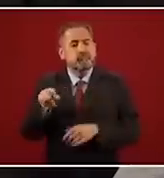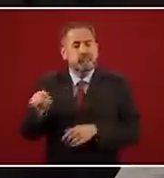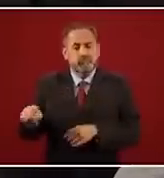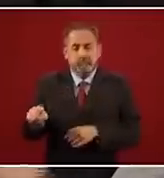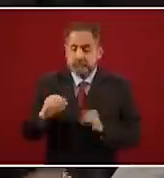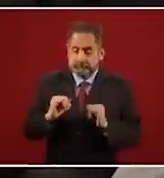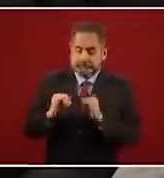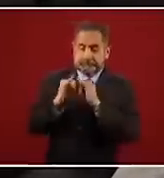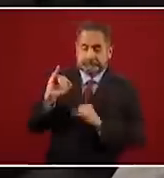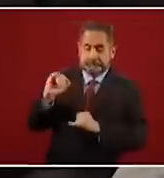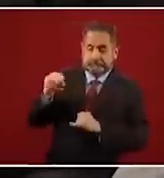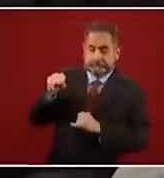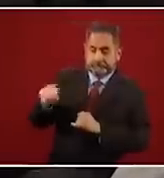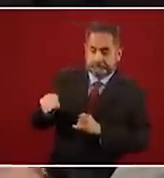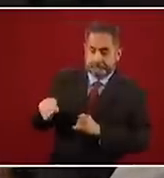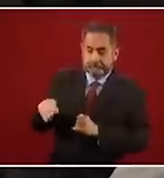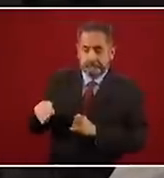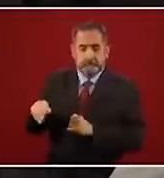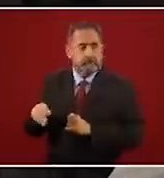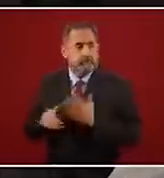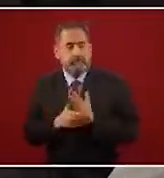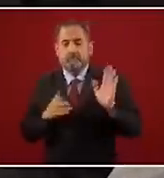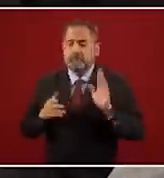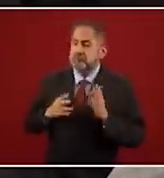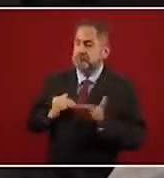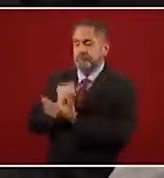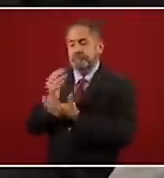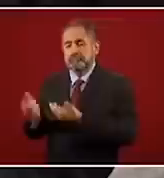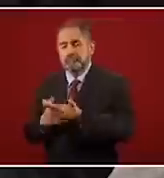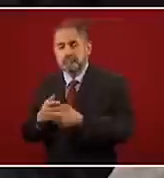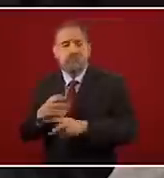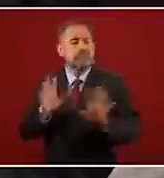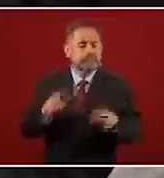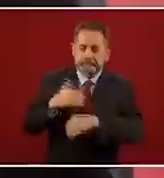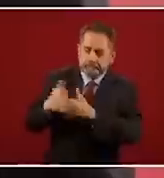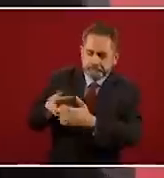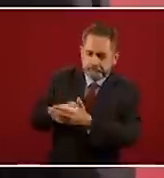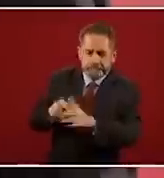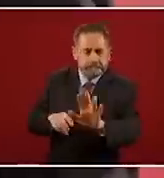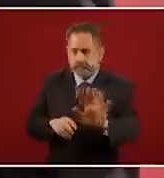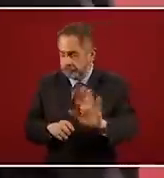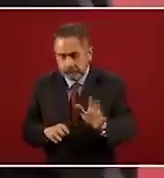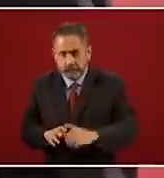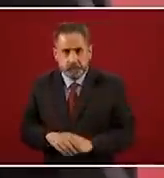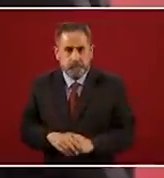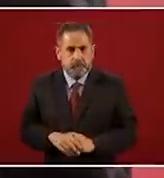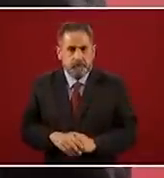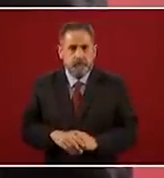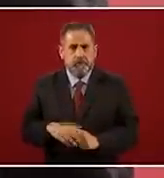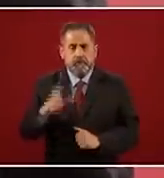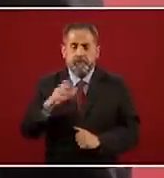el Instituto Nacional de Migración se mandó solo que se corrigió. No, no, no, miren,